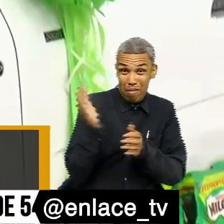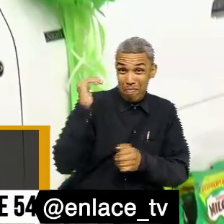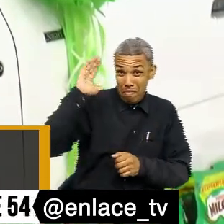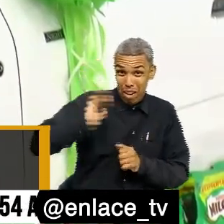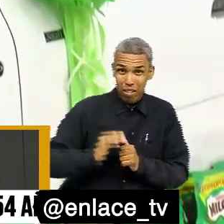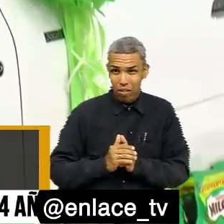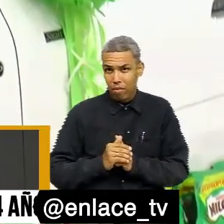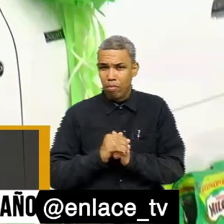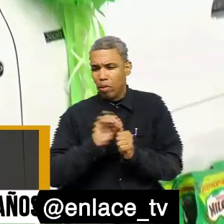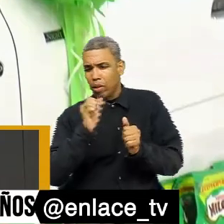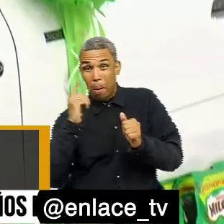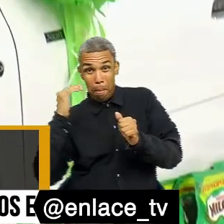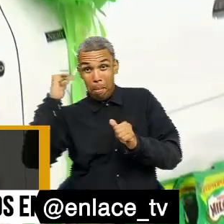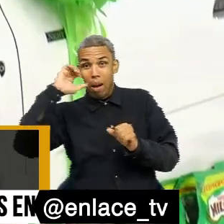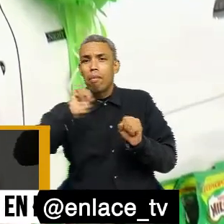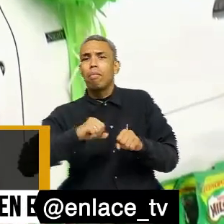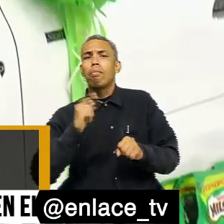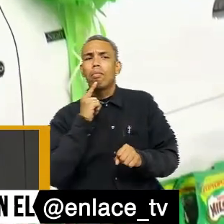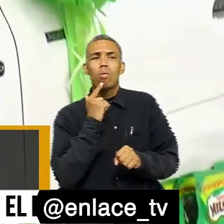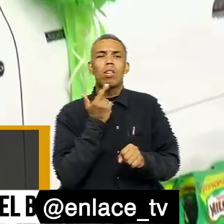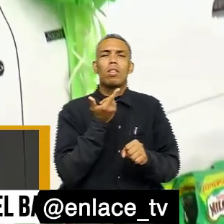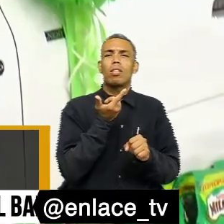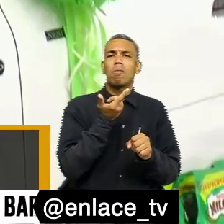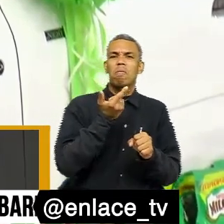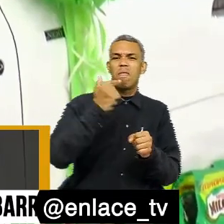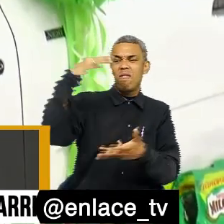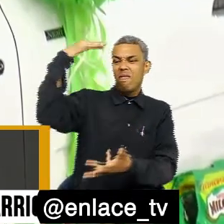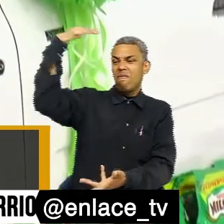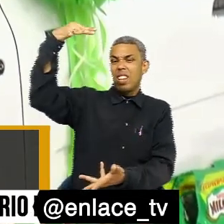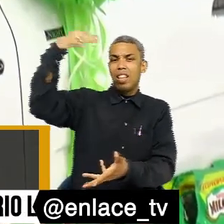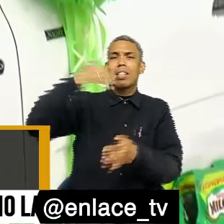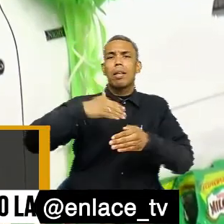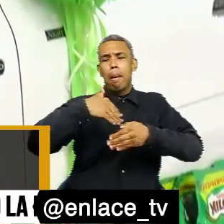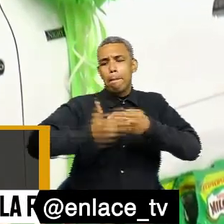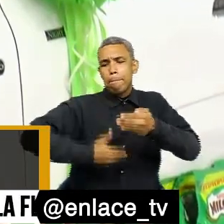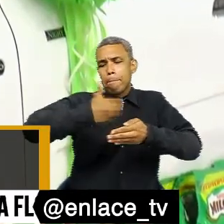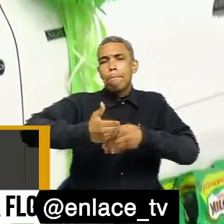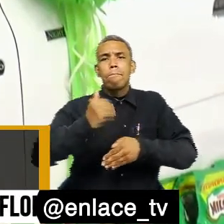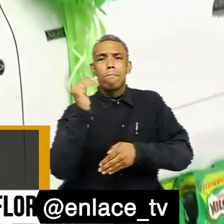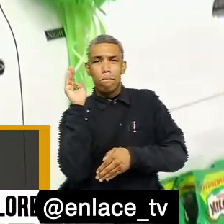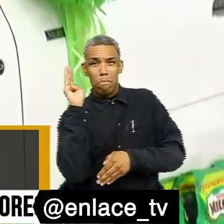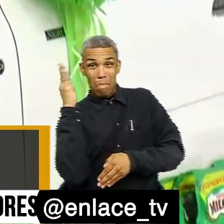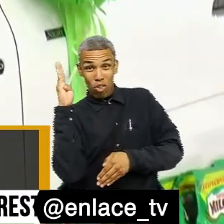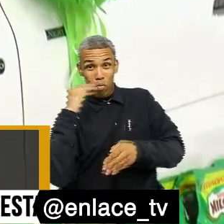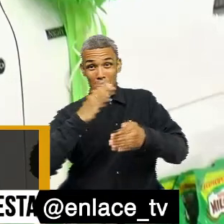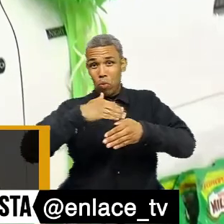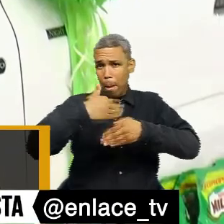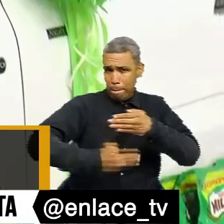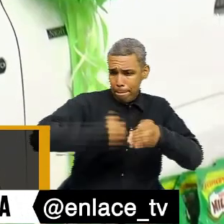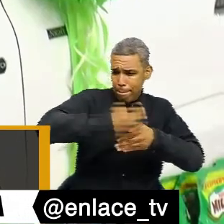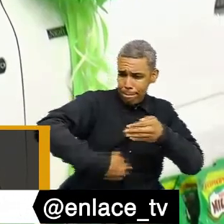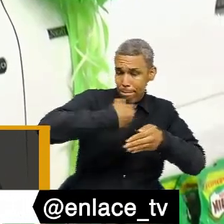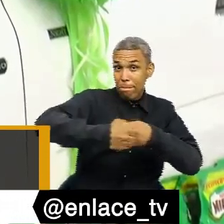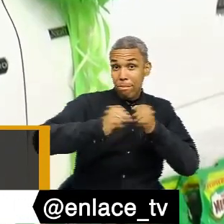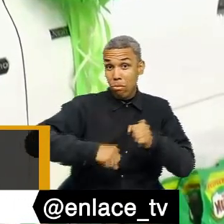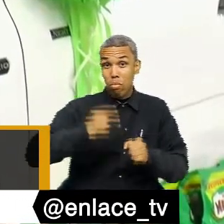papel higiénico Scott por 2 arroyos, que antes le costaba 14,950, lo puede llevar por tan solo